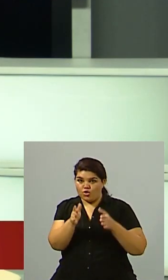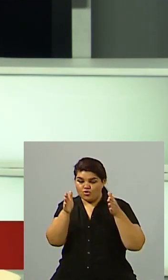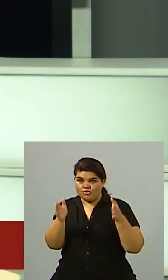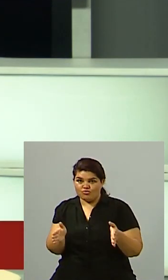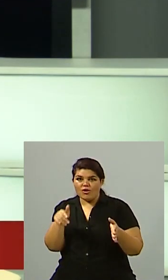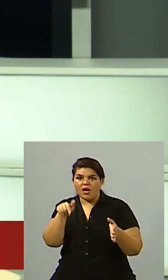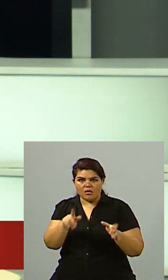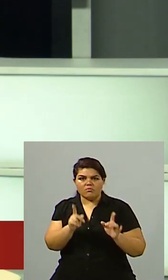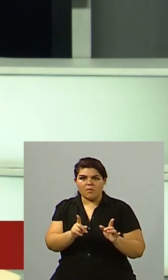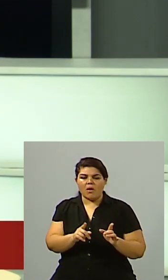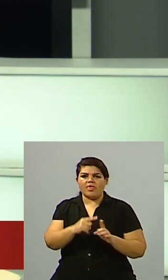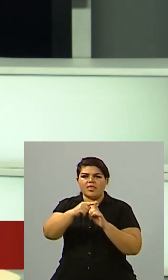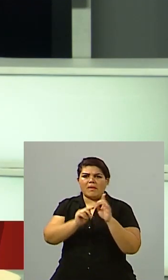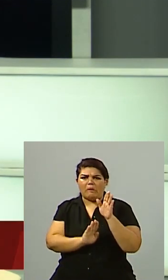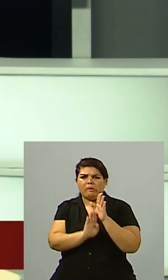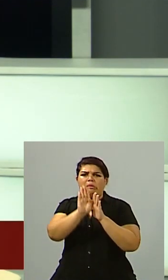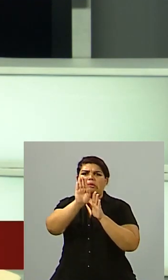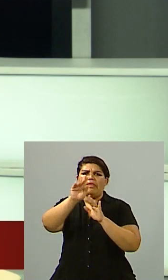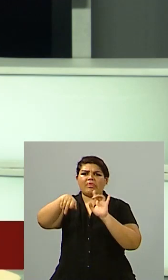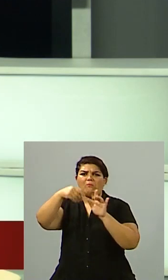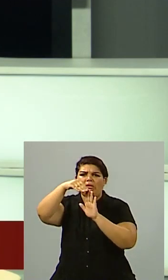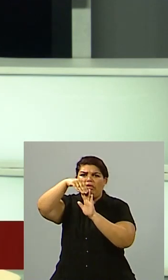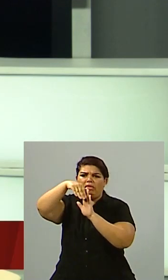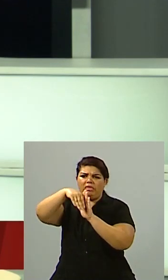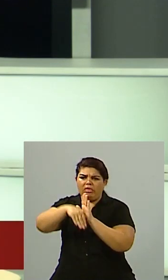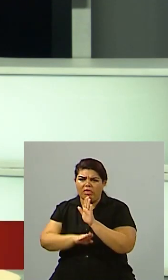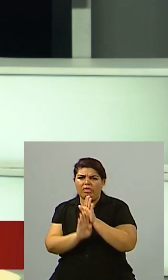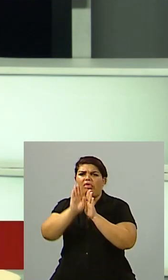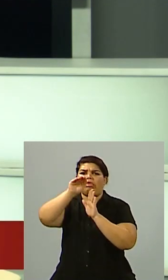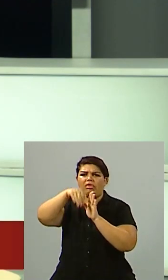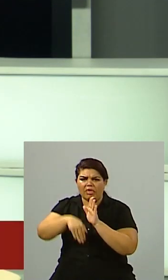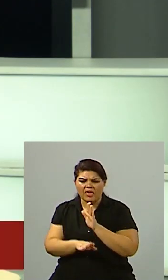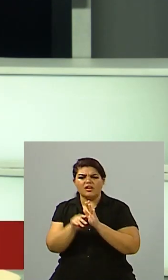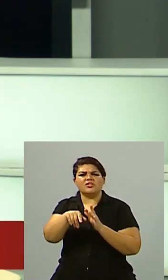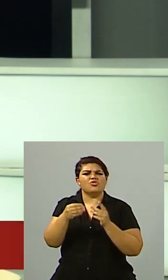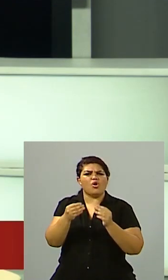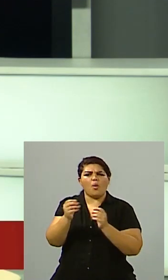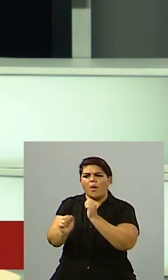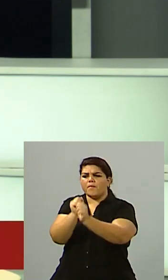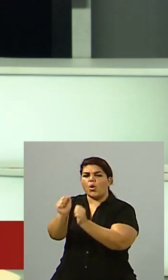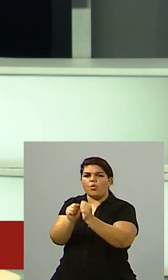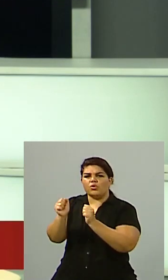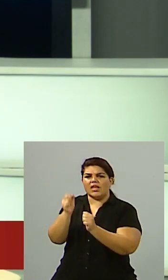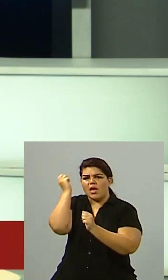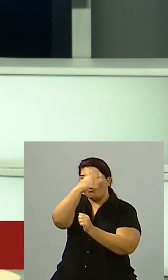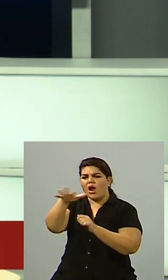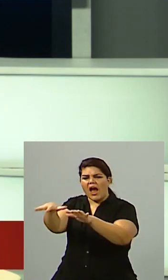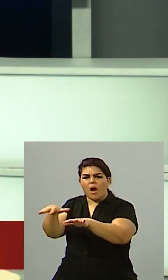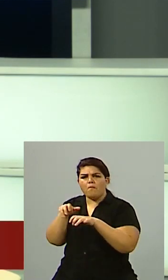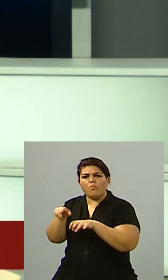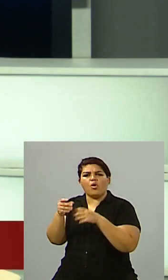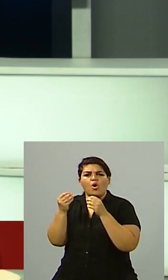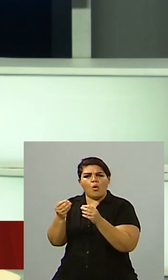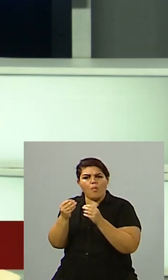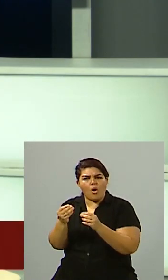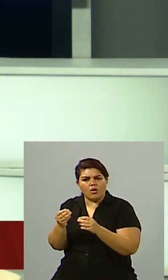mencionamos y es por eso que vamos a estar hablando del impacto que puede tener esto en el sector productivo, pero vamos a hablar en general de cómo está atravesando también el